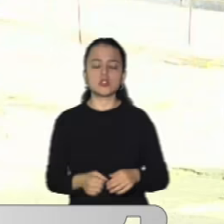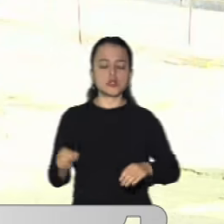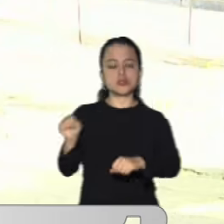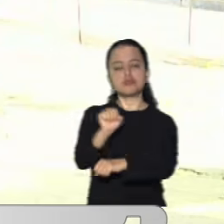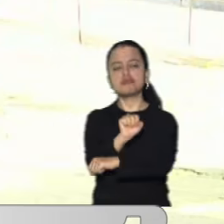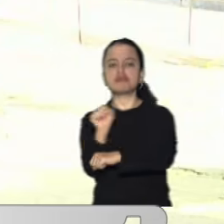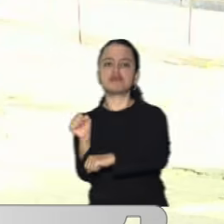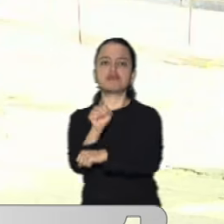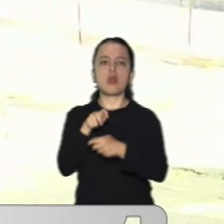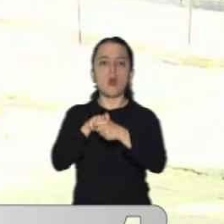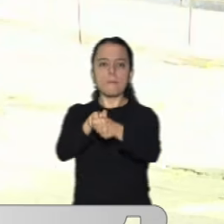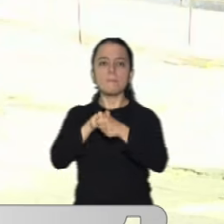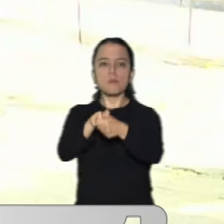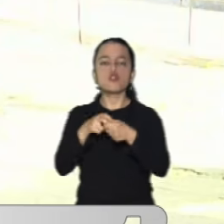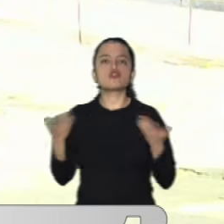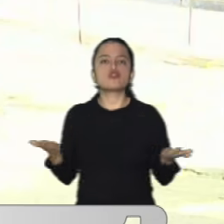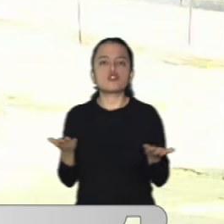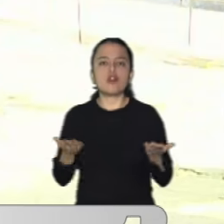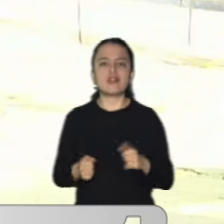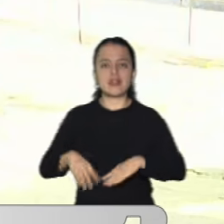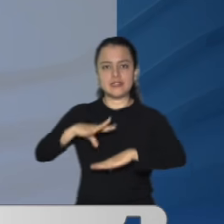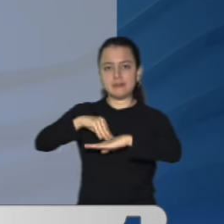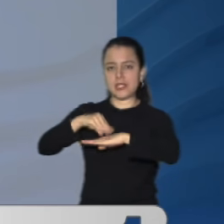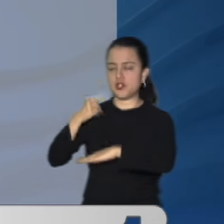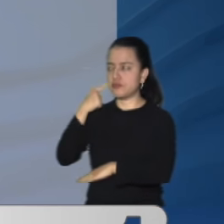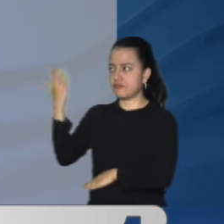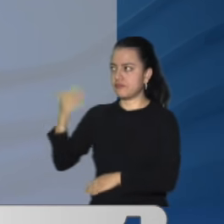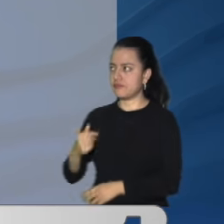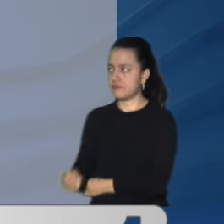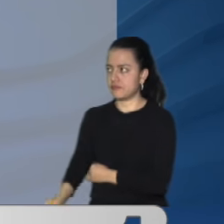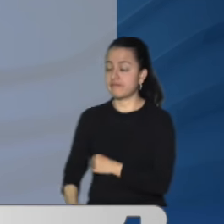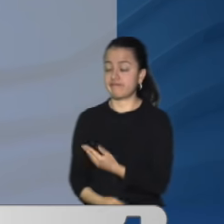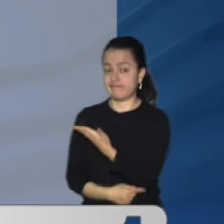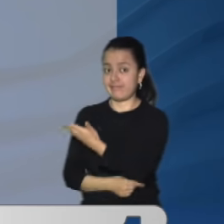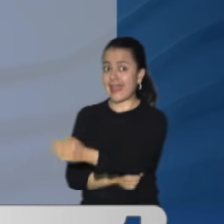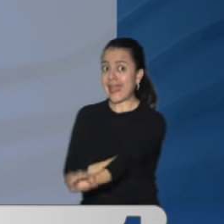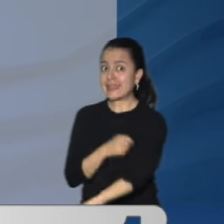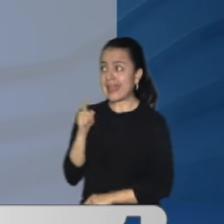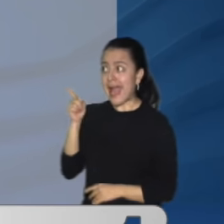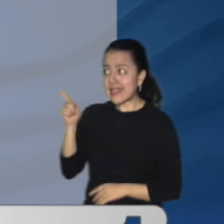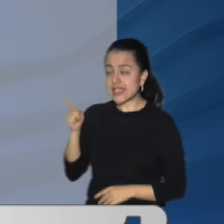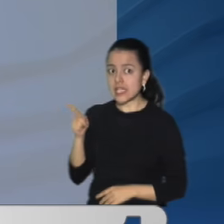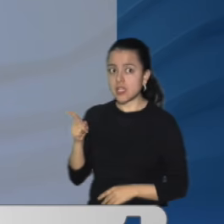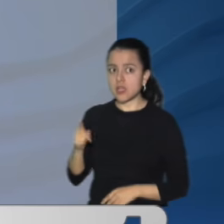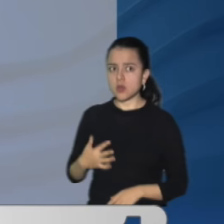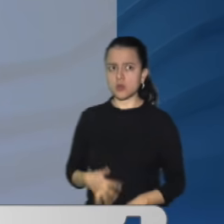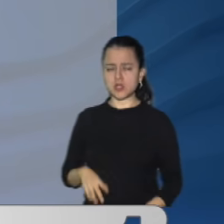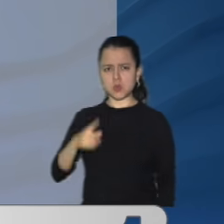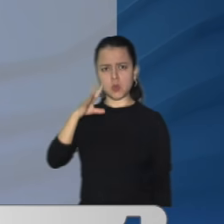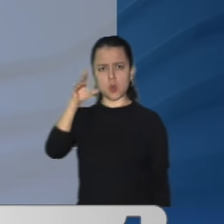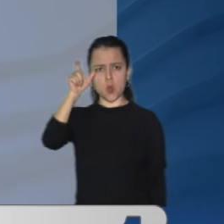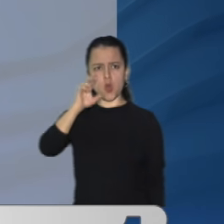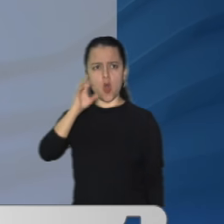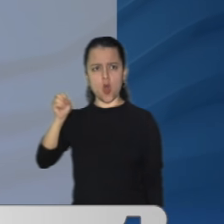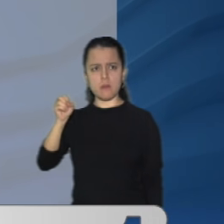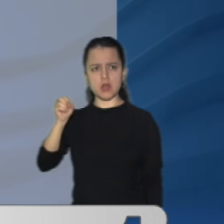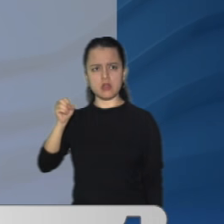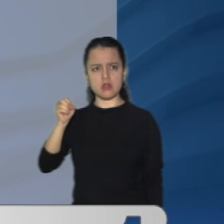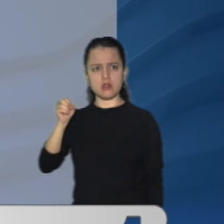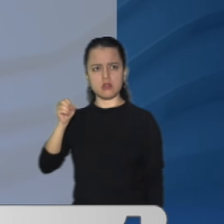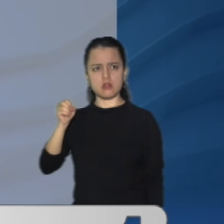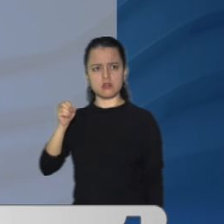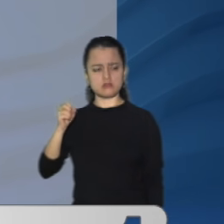conductor de bus de servicio público en el municipio de Bello. Este es el momento en el que un hombre, al parecer por robarle el dinero